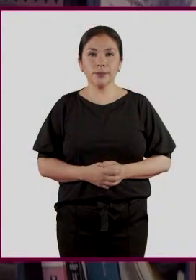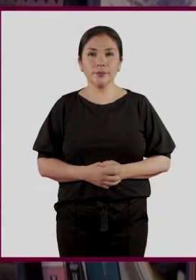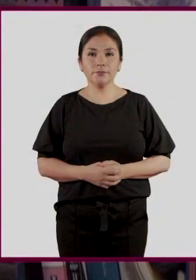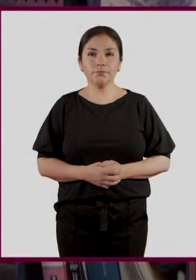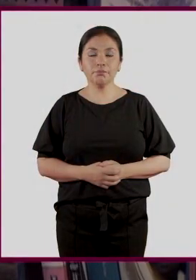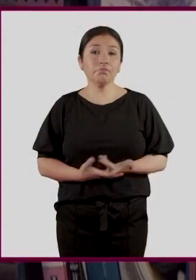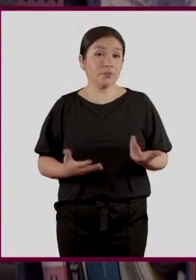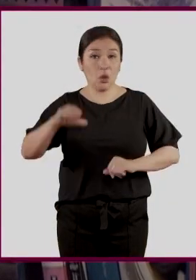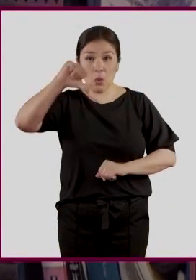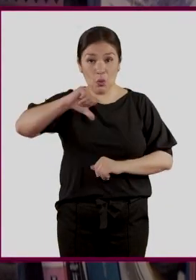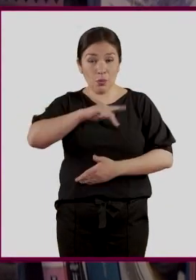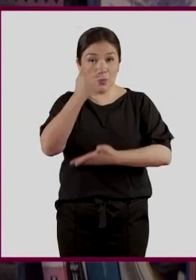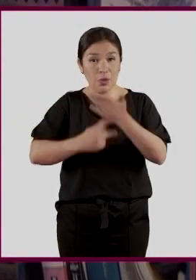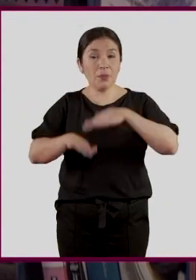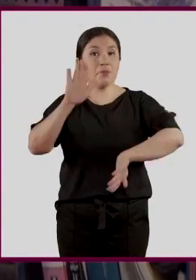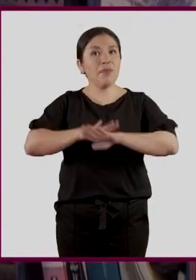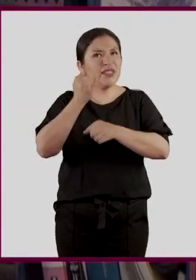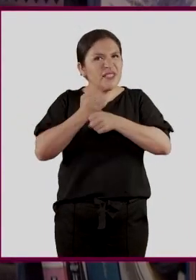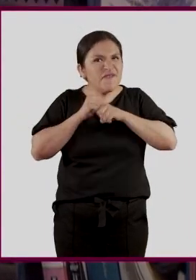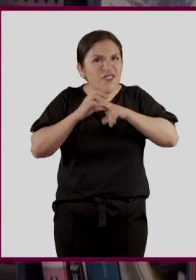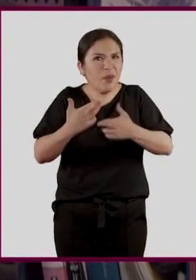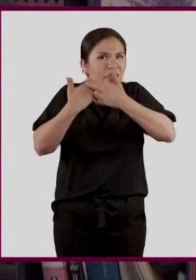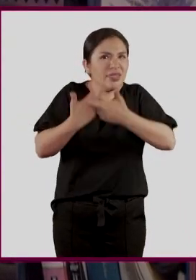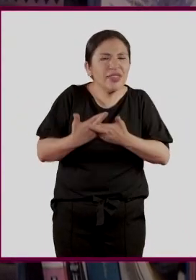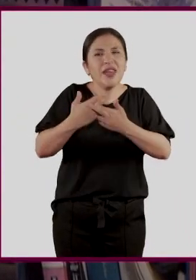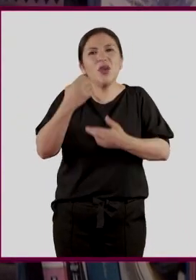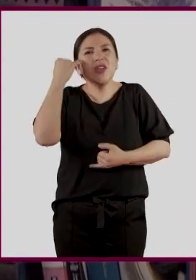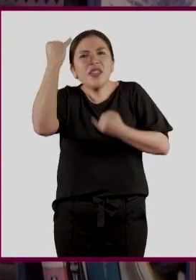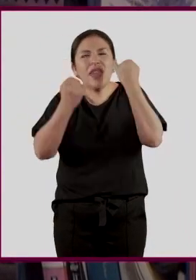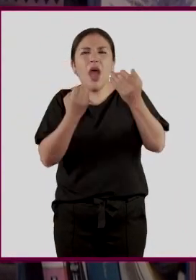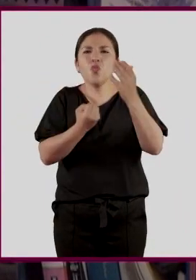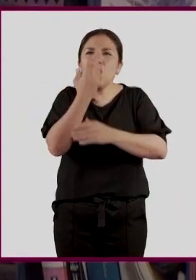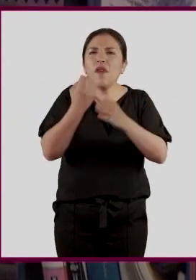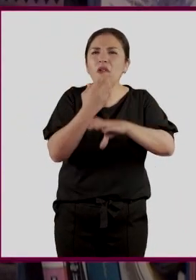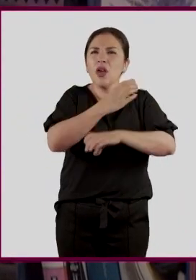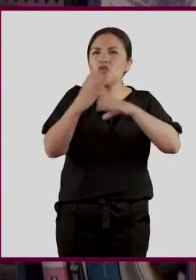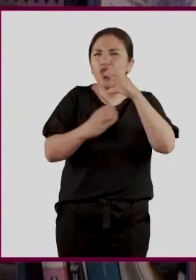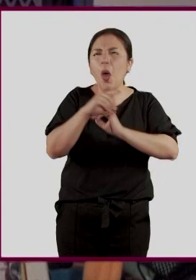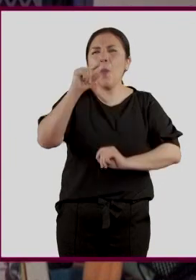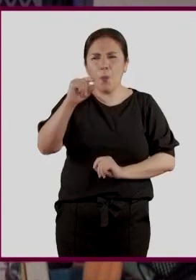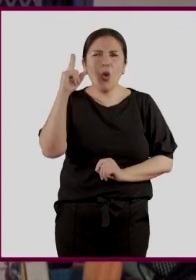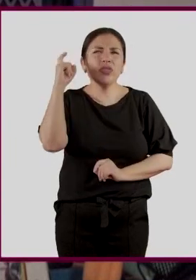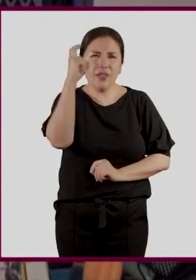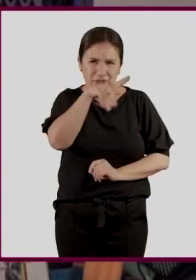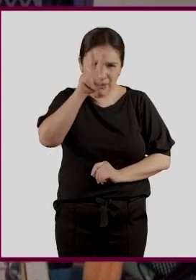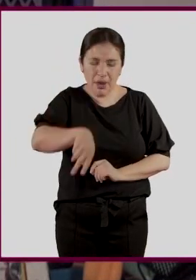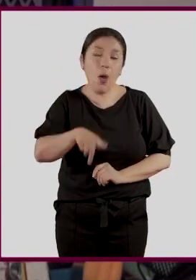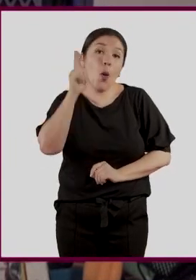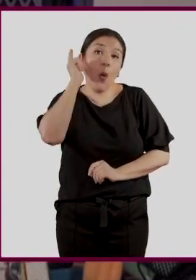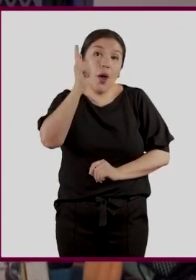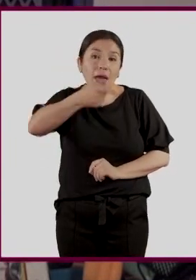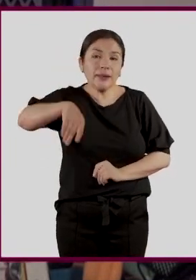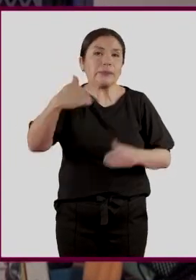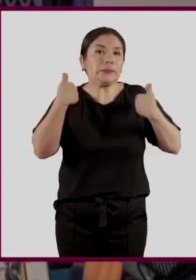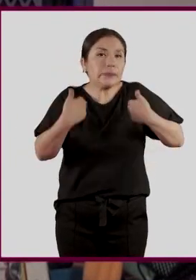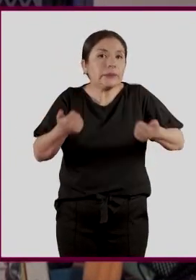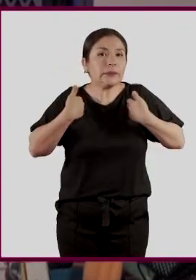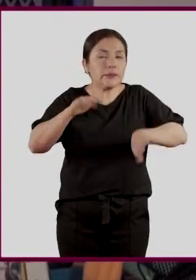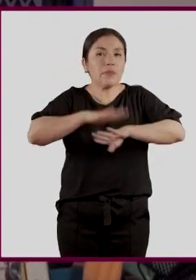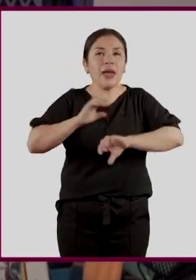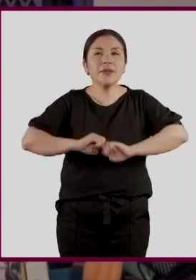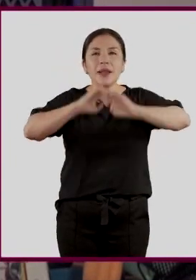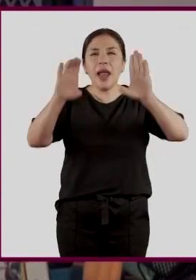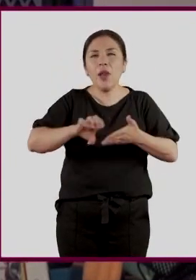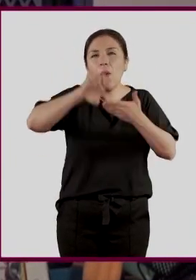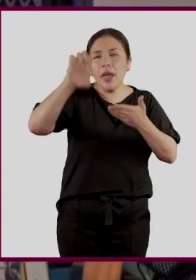Pues hoy ha sido un programa de mucha información, muchos conceptos novedosos, tal vez un poco complejos. Espero que hayan quedado claros los ejemplos